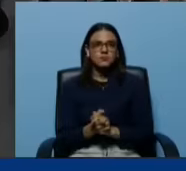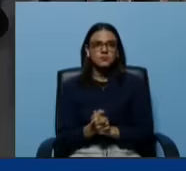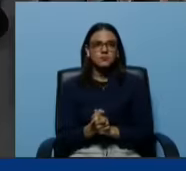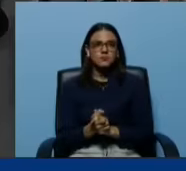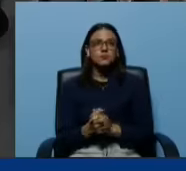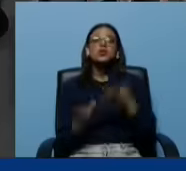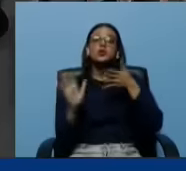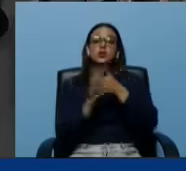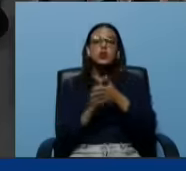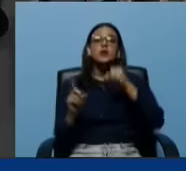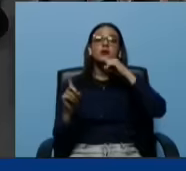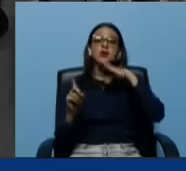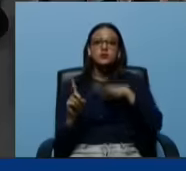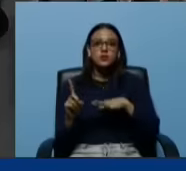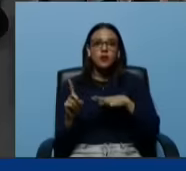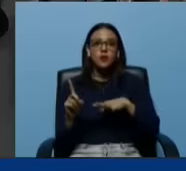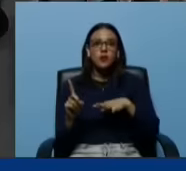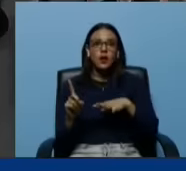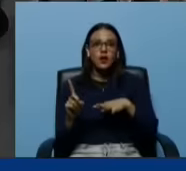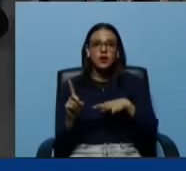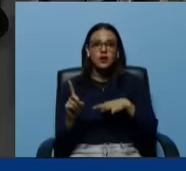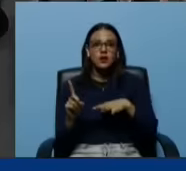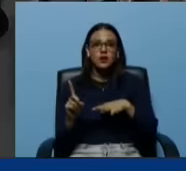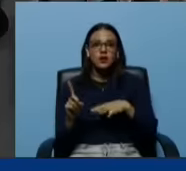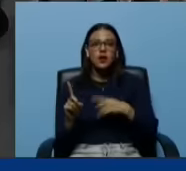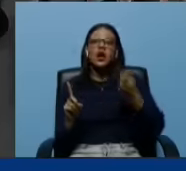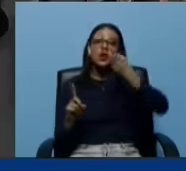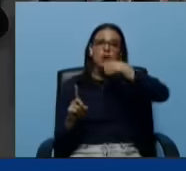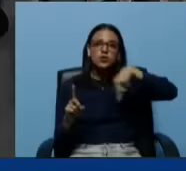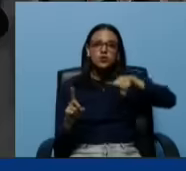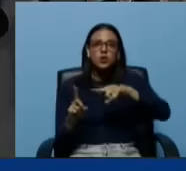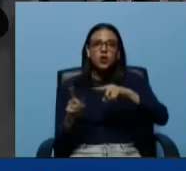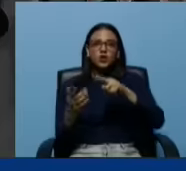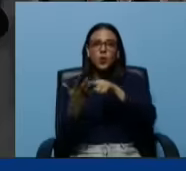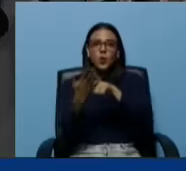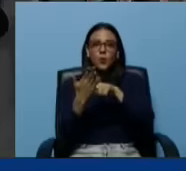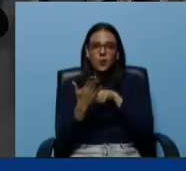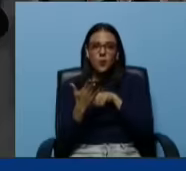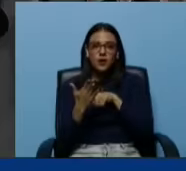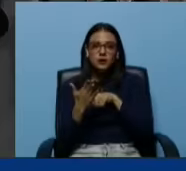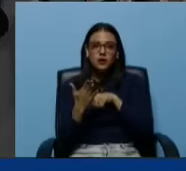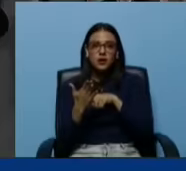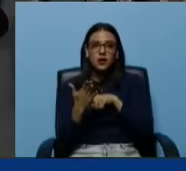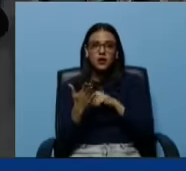La historia nos ha mostrado